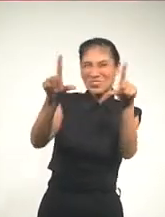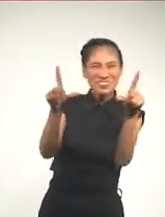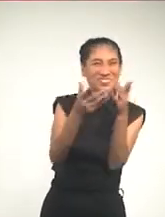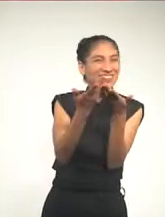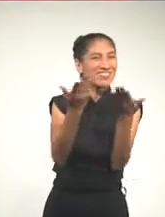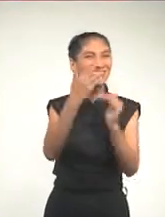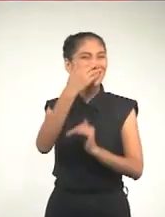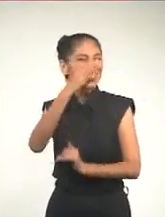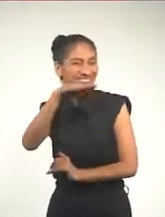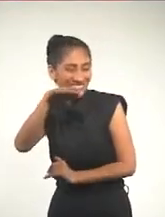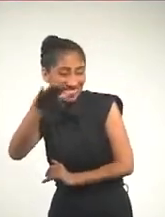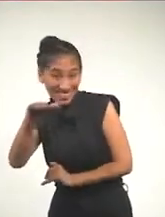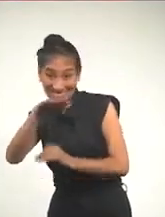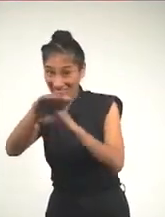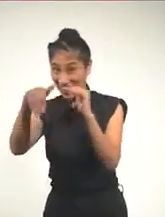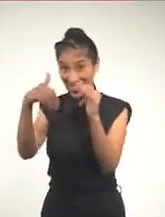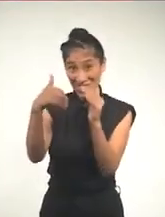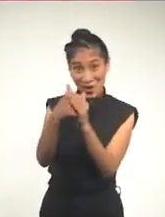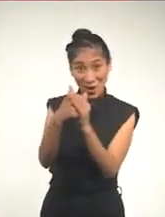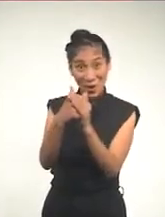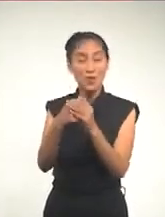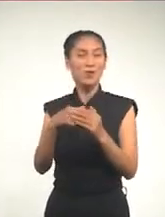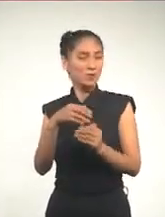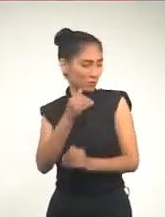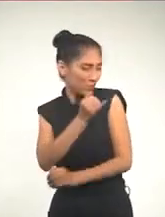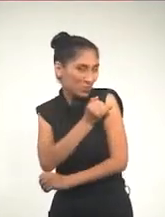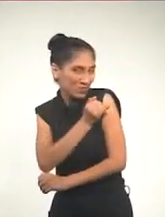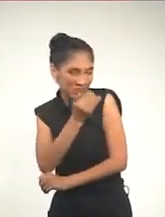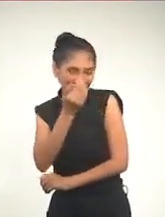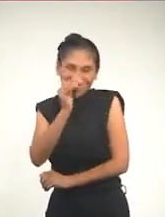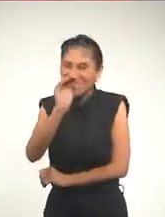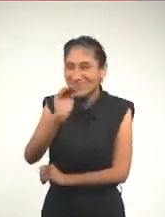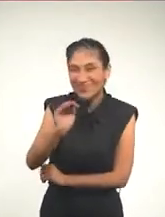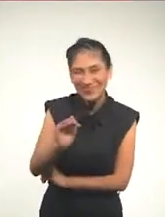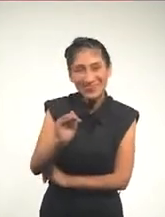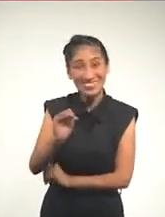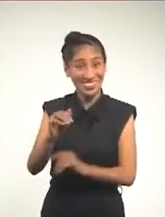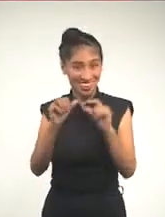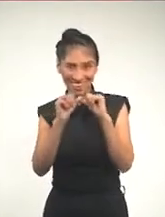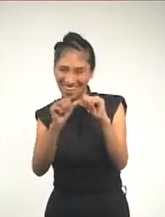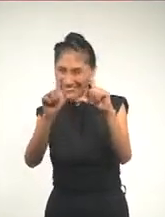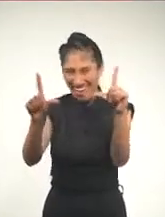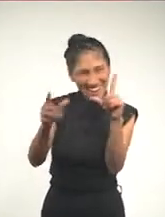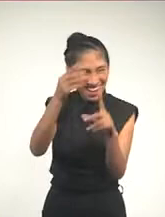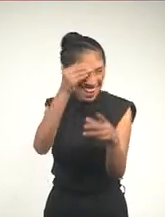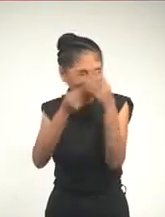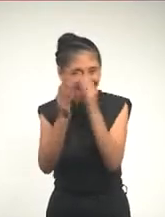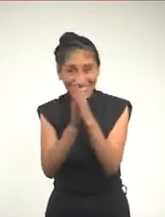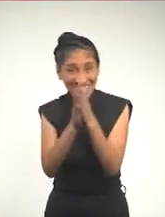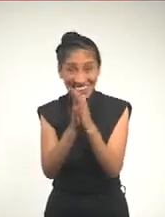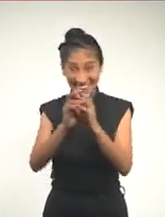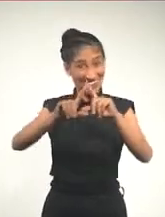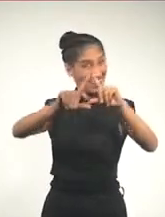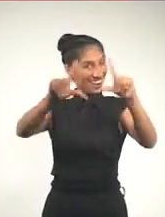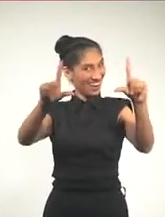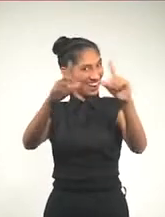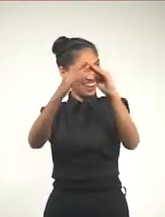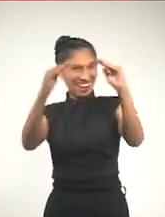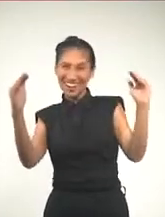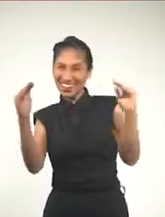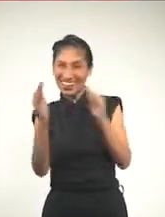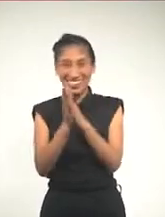un programa para que todas las niñas y los niños del nivel inicial de nuestro país sigan aprendiendo